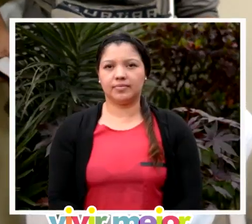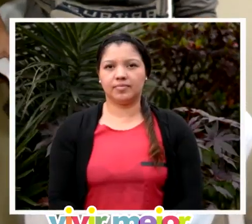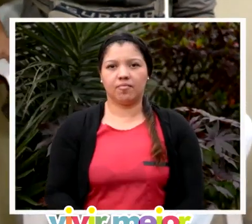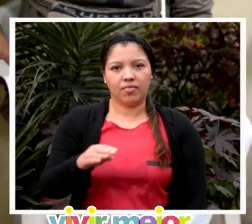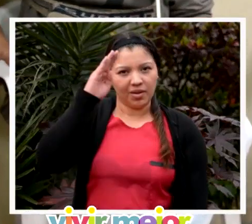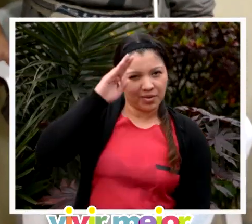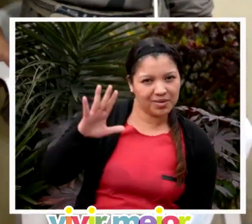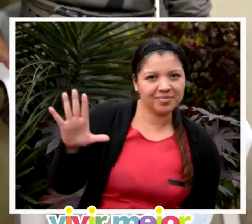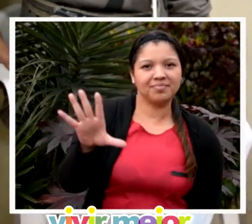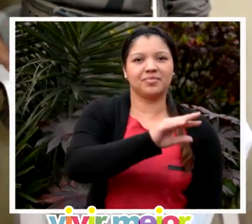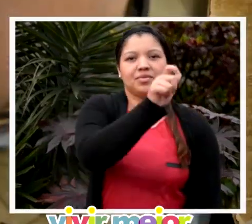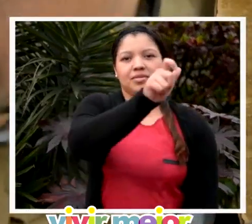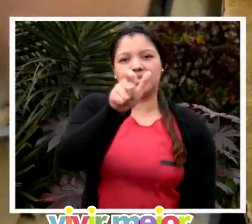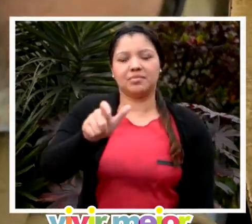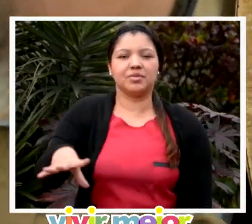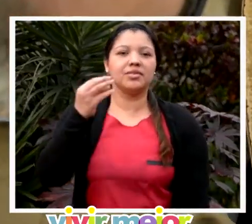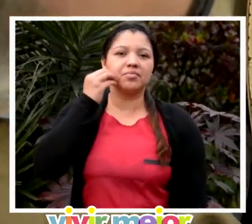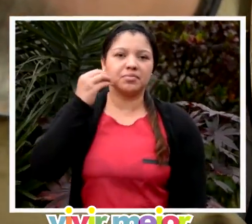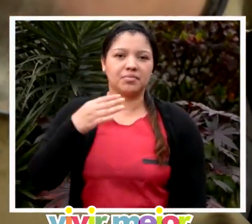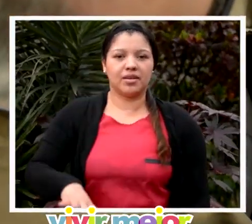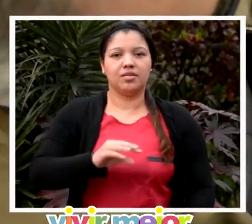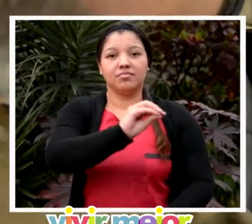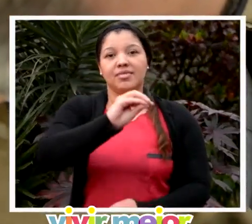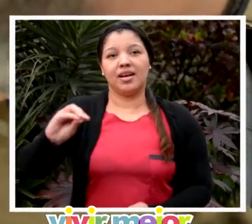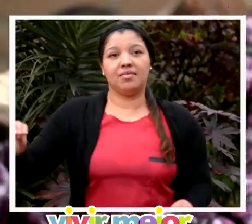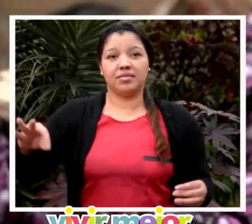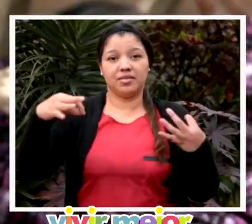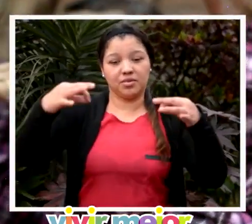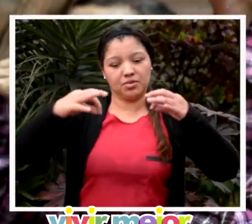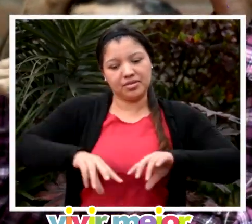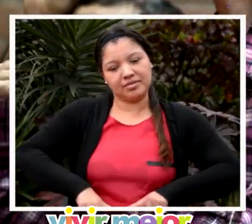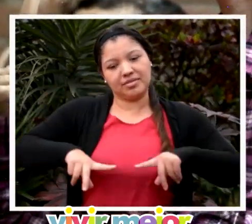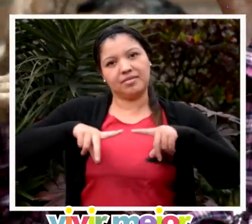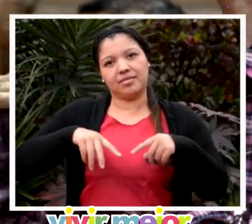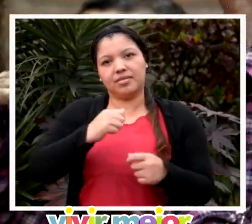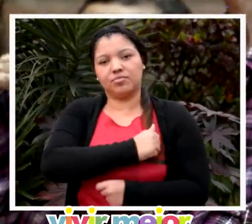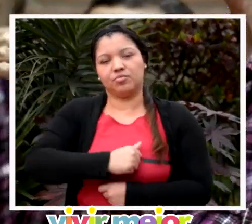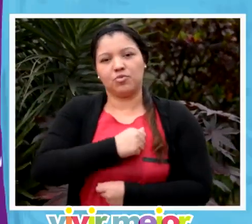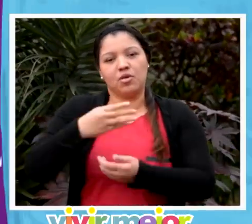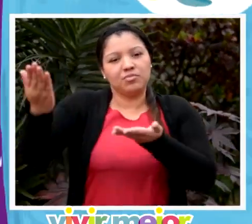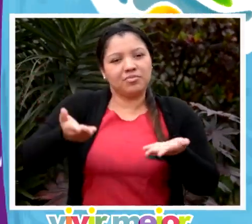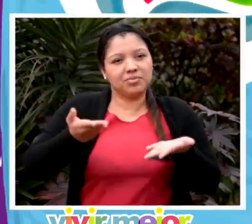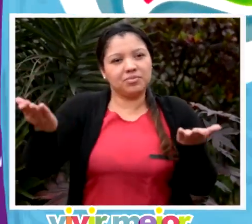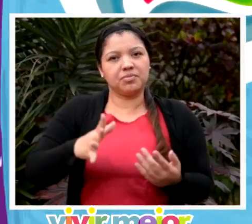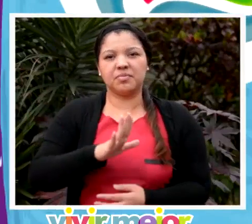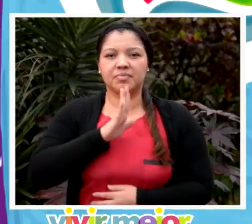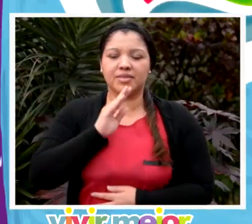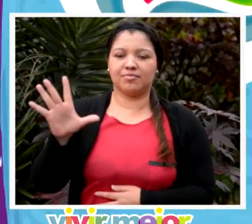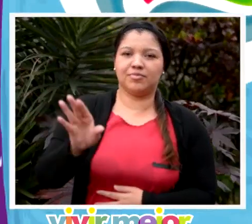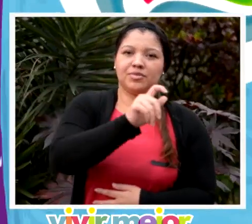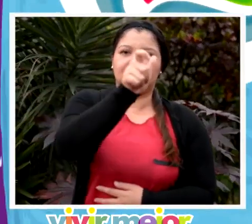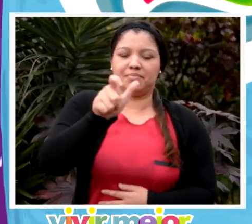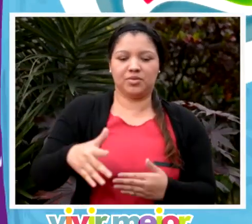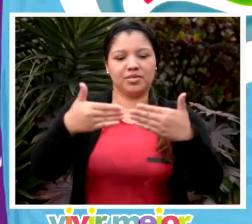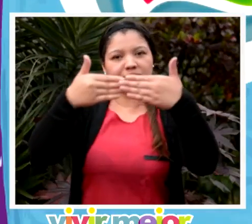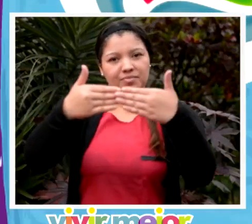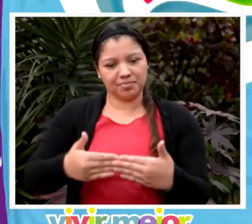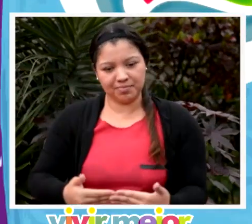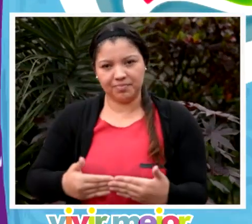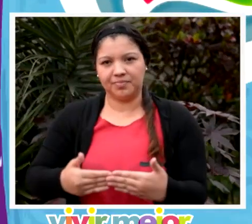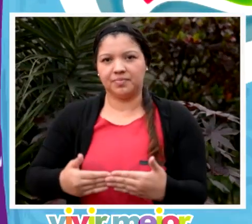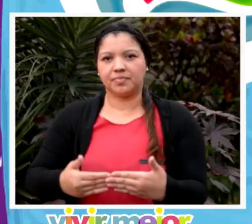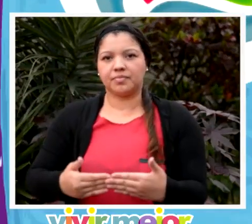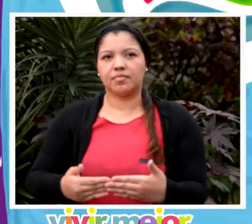En Envigado se realiza la primera jornada de registro de hojas de vida para personas en condición de discapacidad, este viernes 6 de mayo, de 9